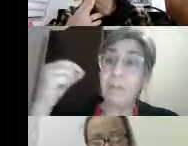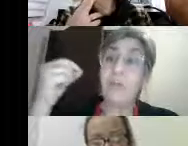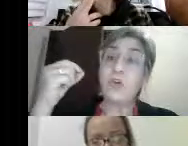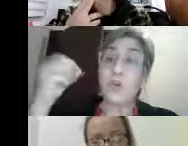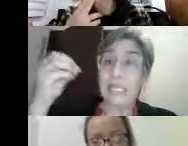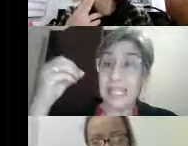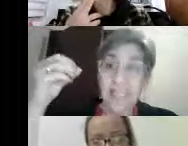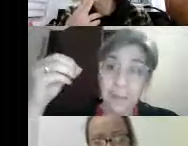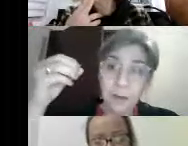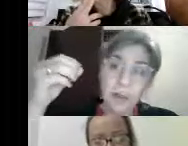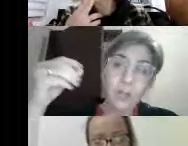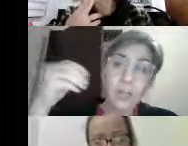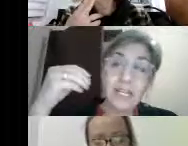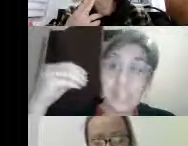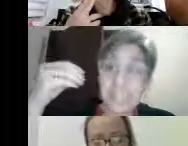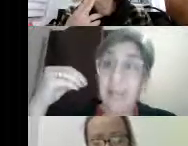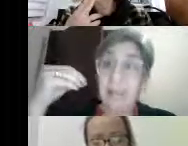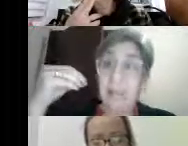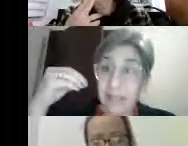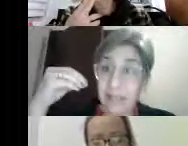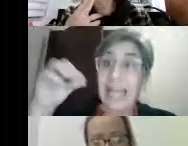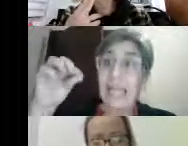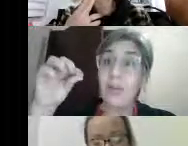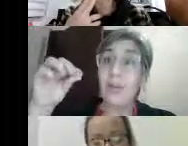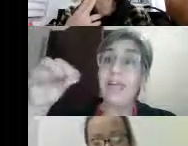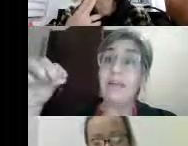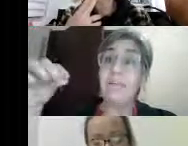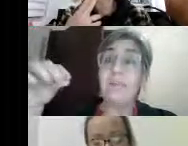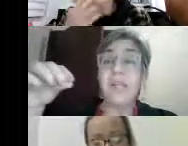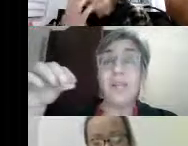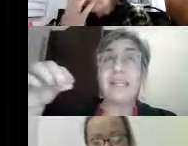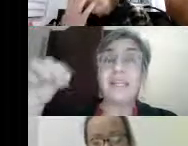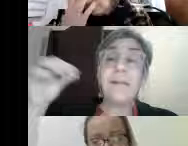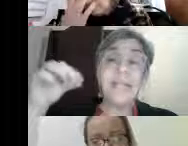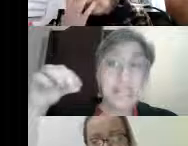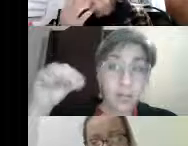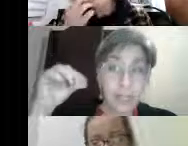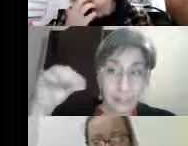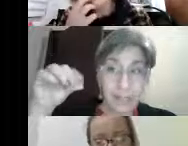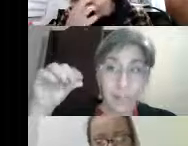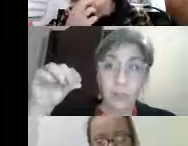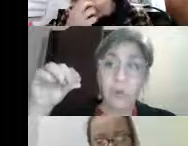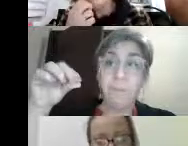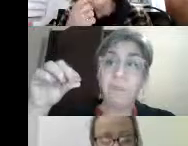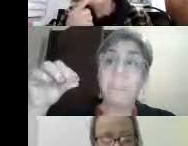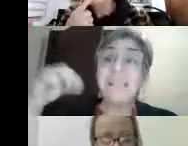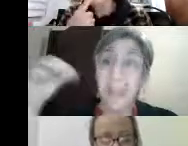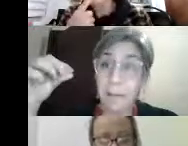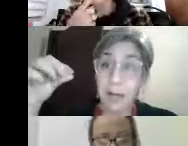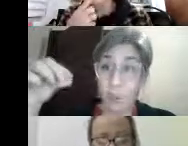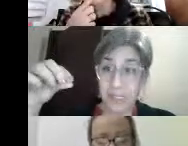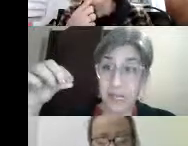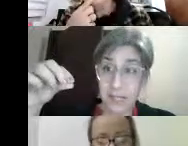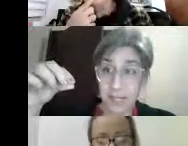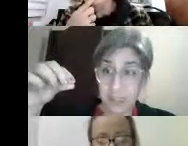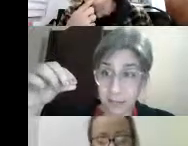de tratamiento con AZT, donde sí, realmente lo que trataban de hacer con ese medicamento mataba